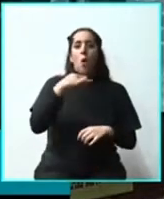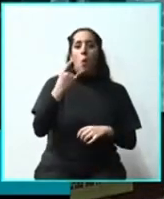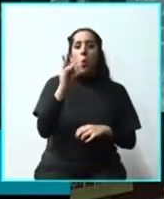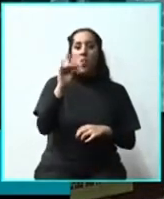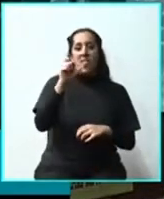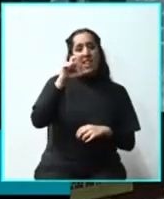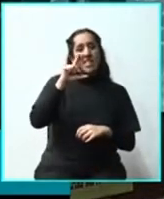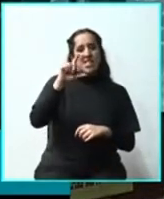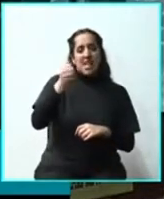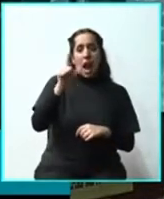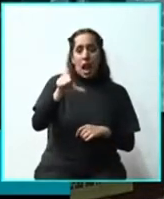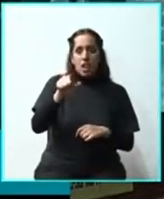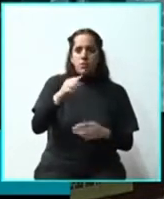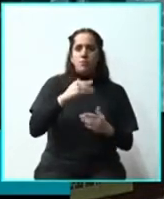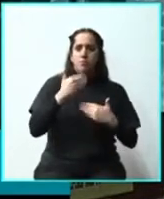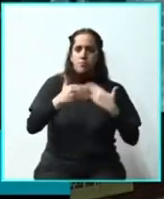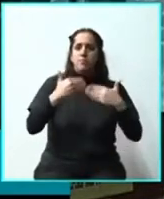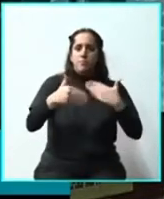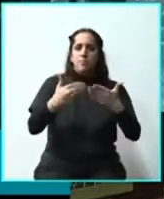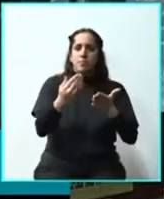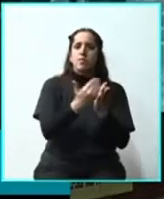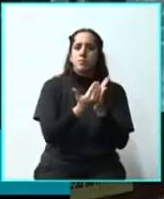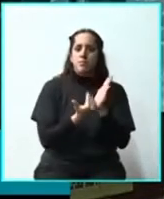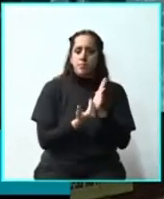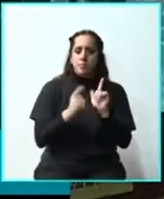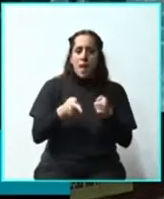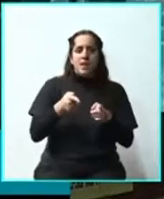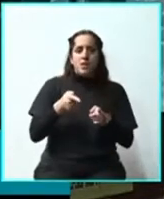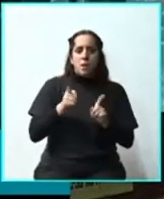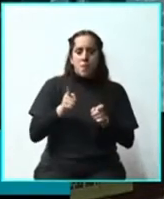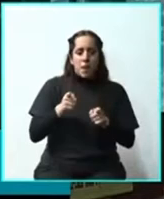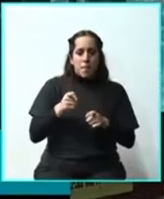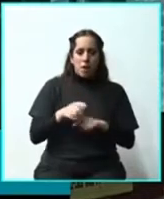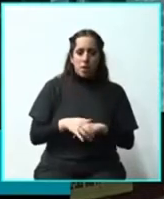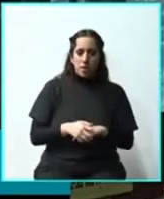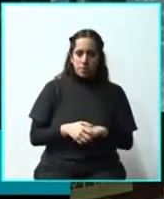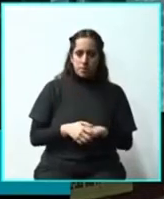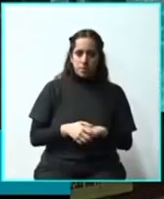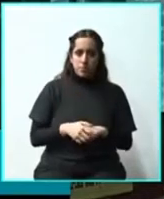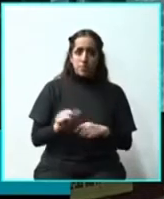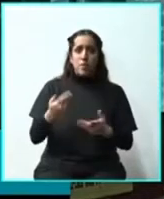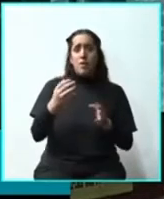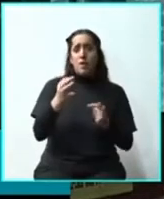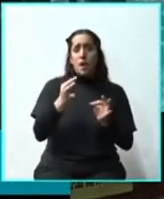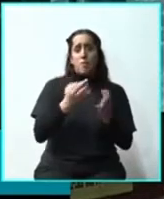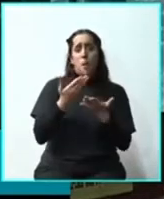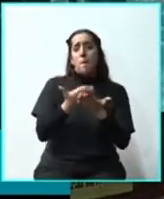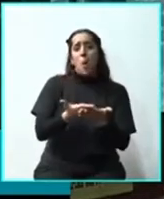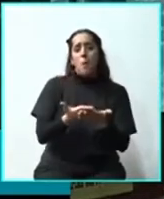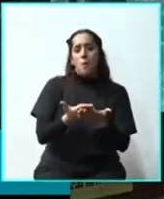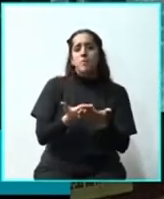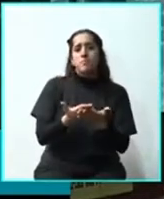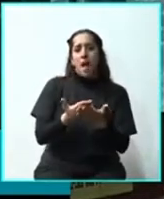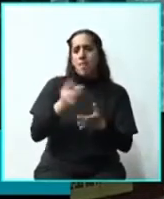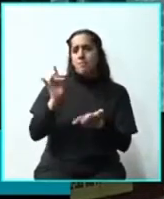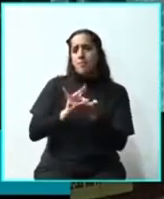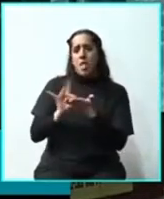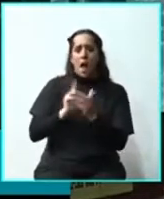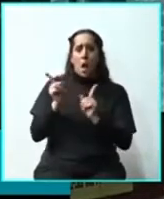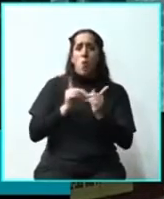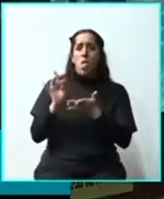diferentes instancias, receptando de esta manera también la propuesta realizada por algunos